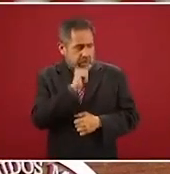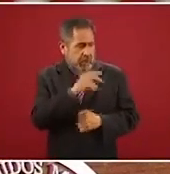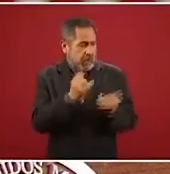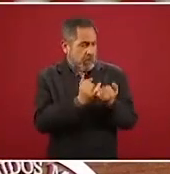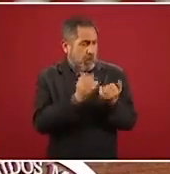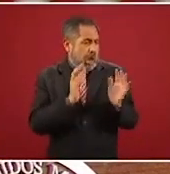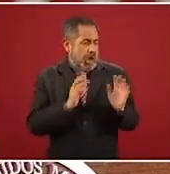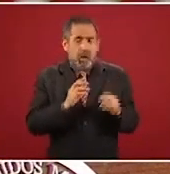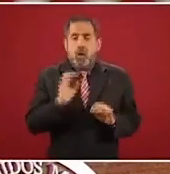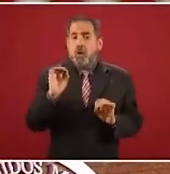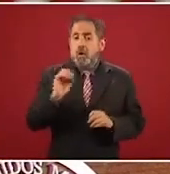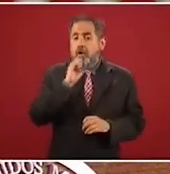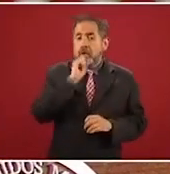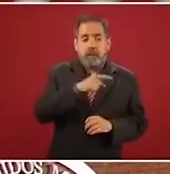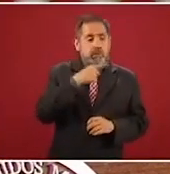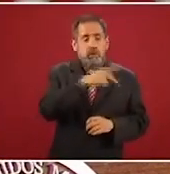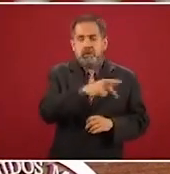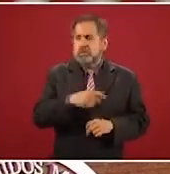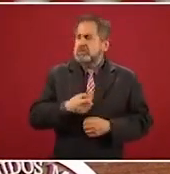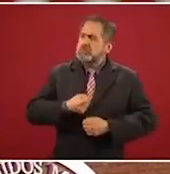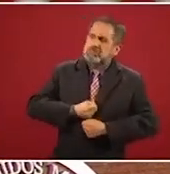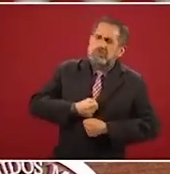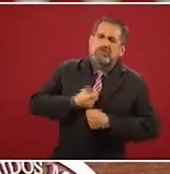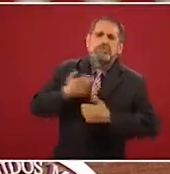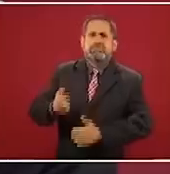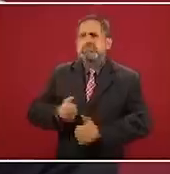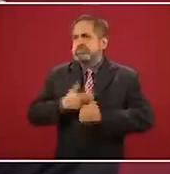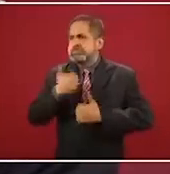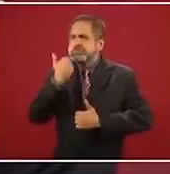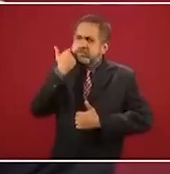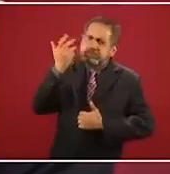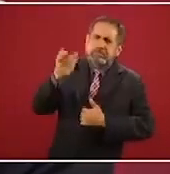sagrado derecho a la manifestación,